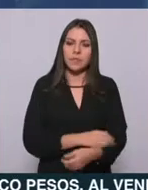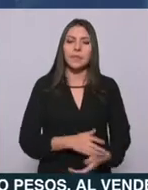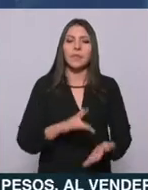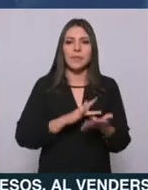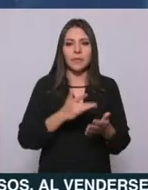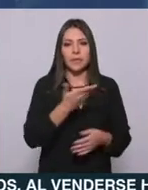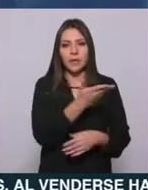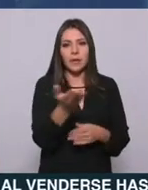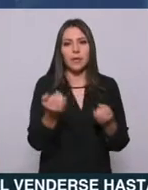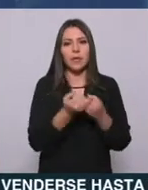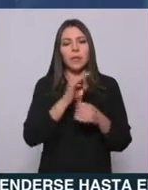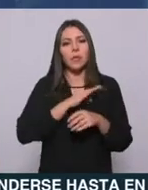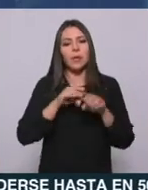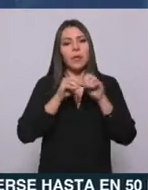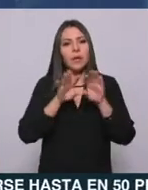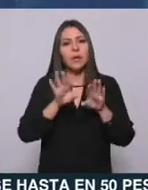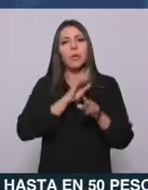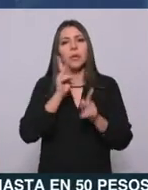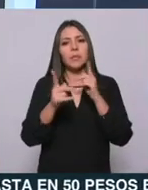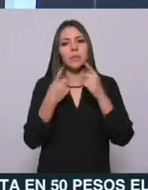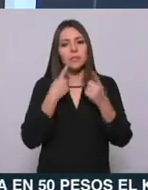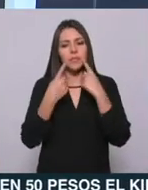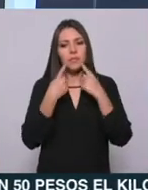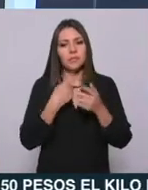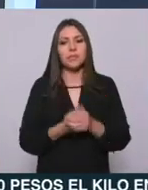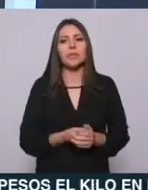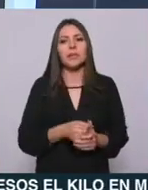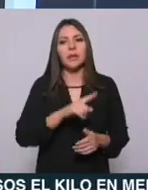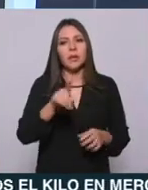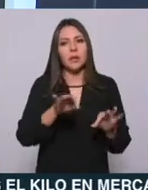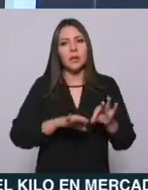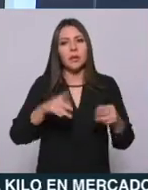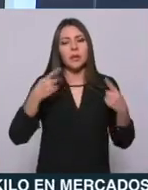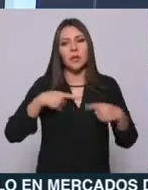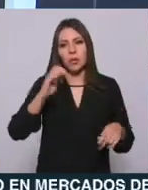también por posibilitar estos diálogos. Gracias. Claro que sí, que es importante que la gente los conozca y que participen. Gracias.